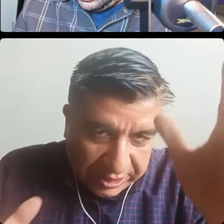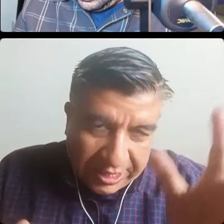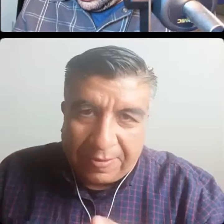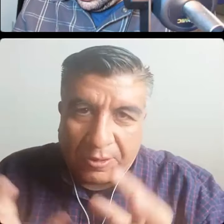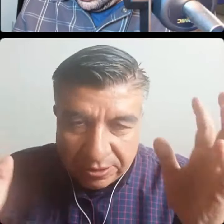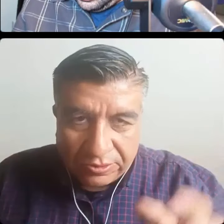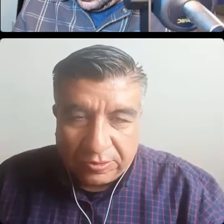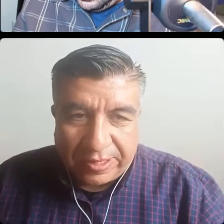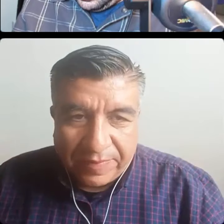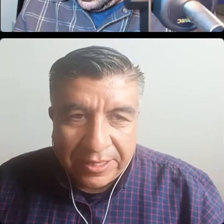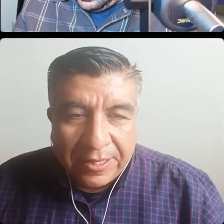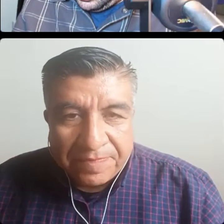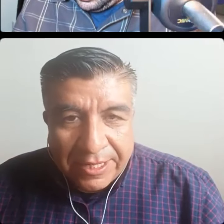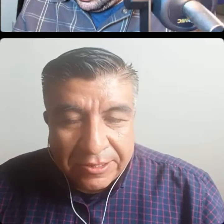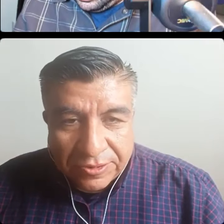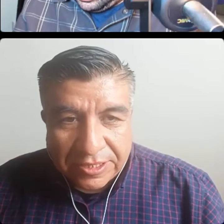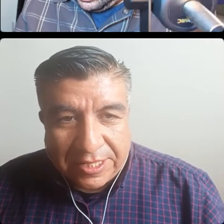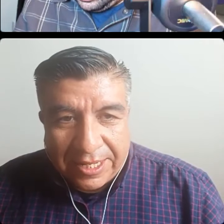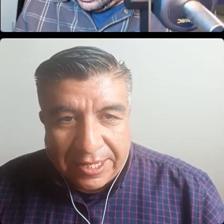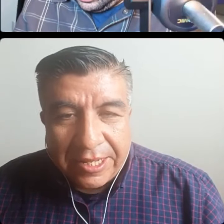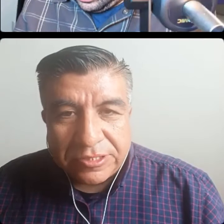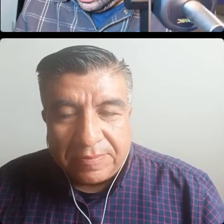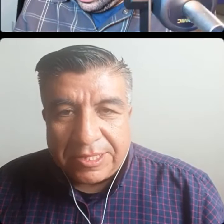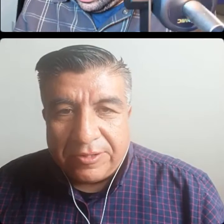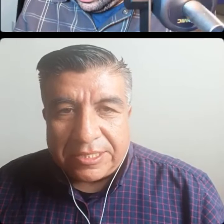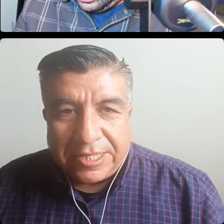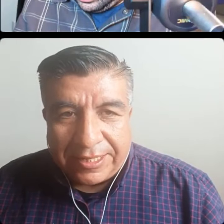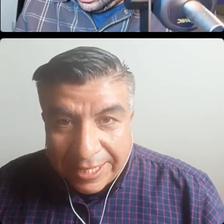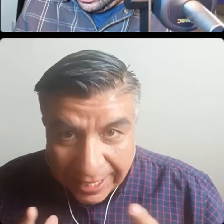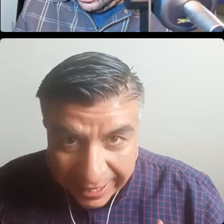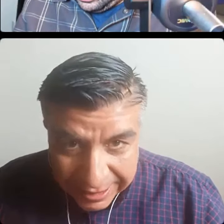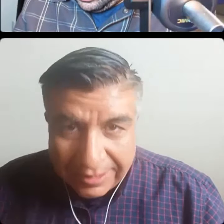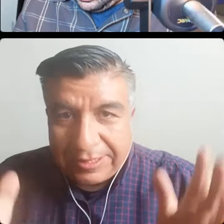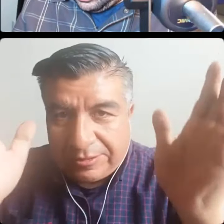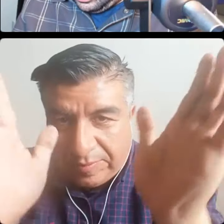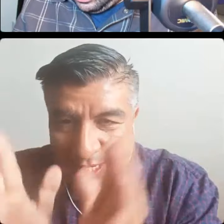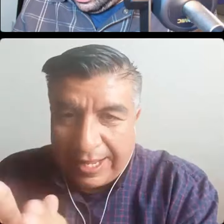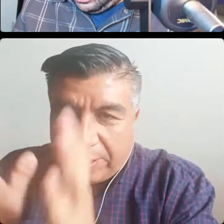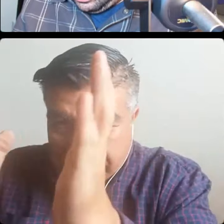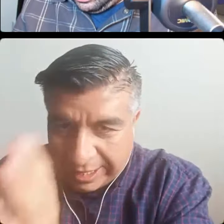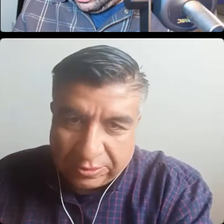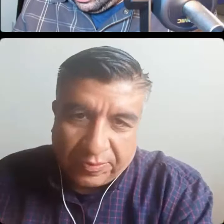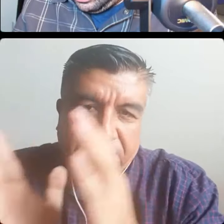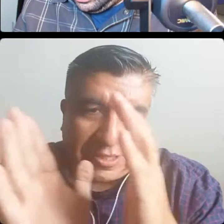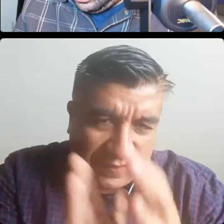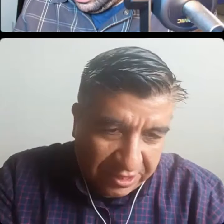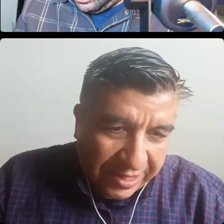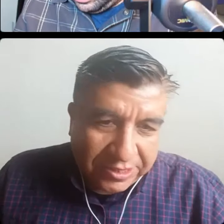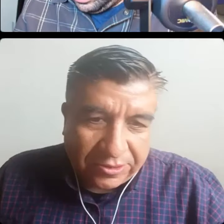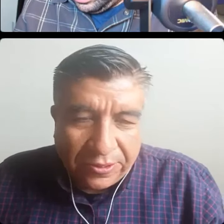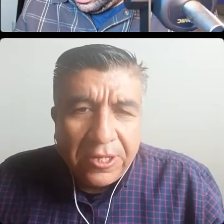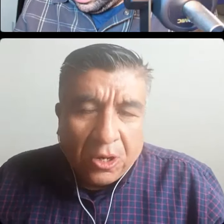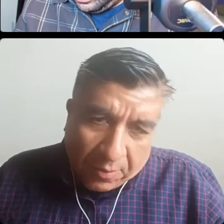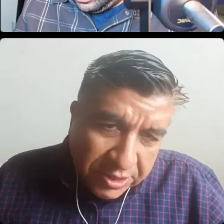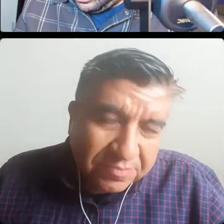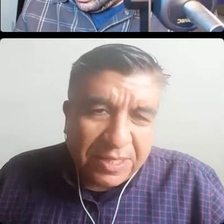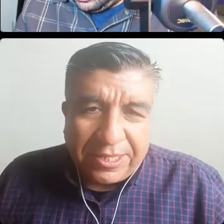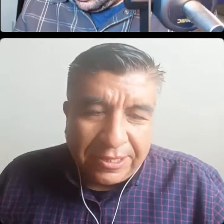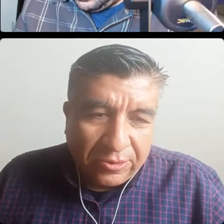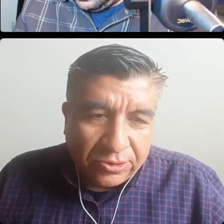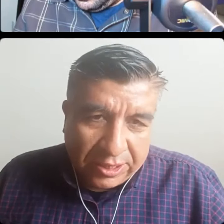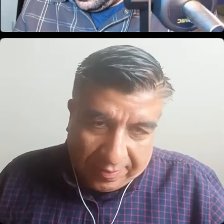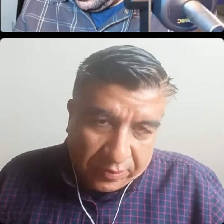todos los que ya estaban con discos nuevos también, entonces, y justamente lo que hacía que la gente se sumar ya ahora sí que a sus propuestas de festivales y todo. Como